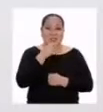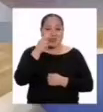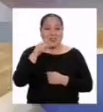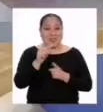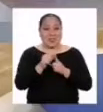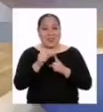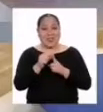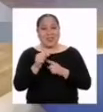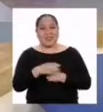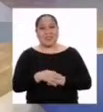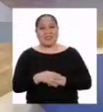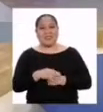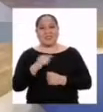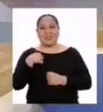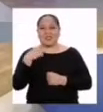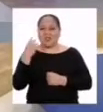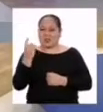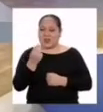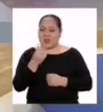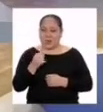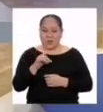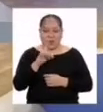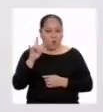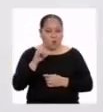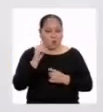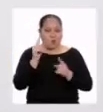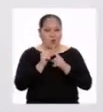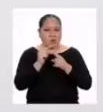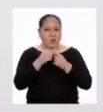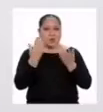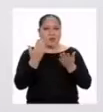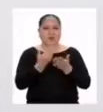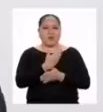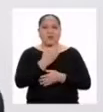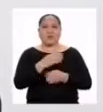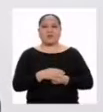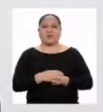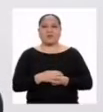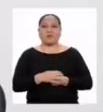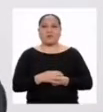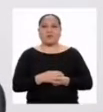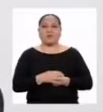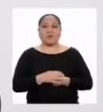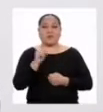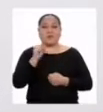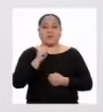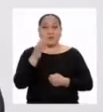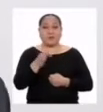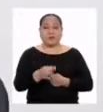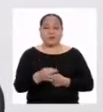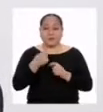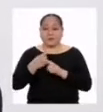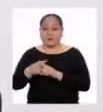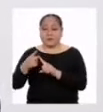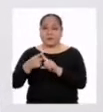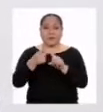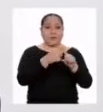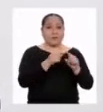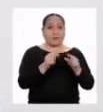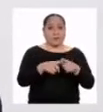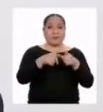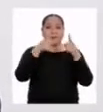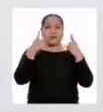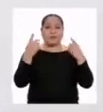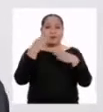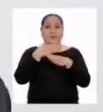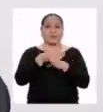palabra? Claro, yo al toque capto la novedad. Bueno, la verdad es que hay una diversidad muy grande